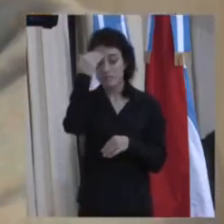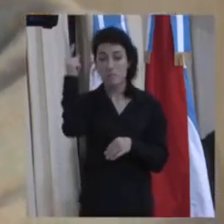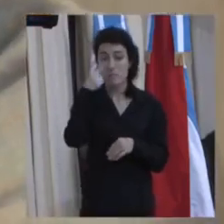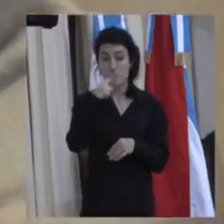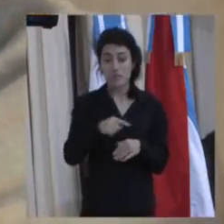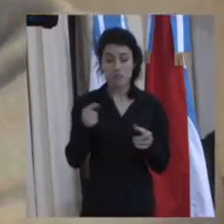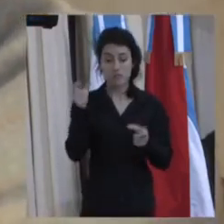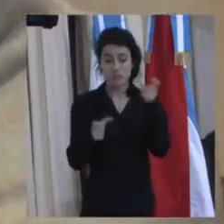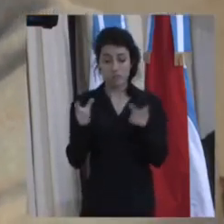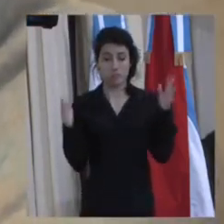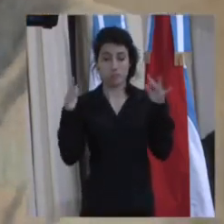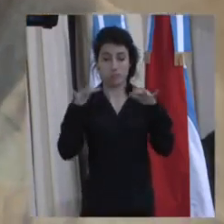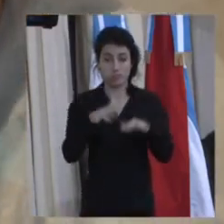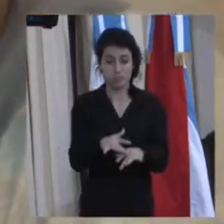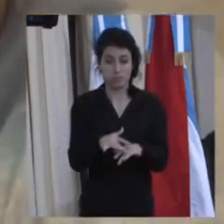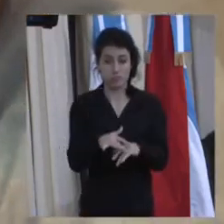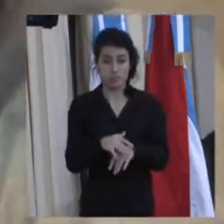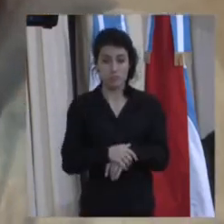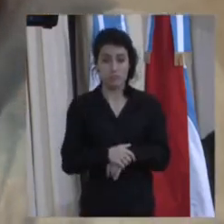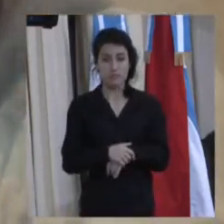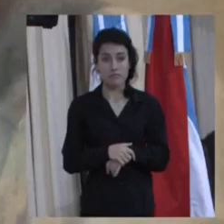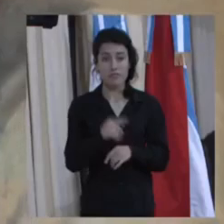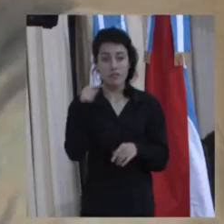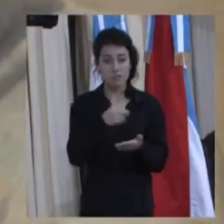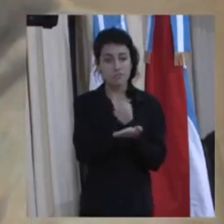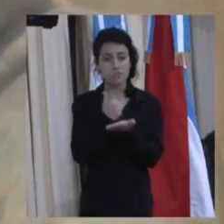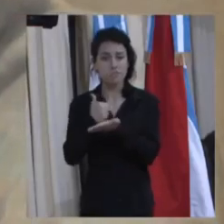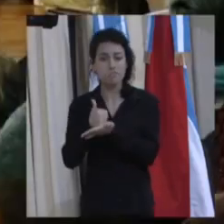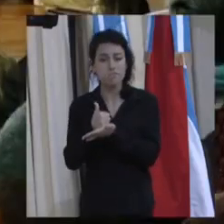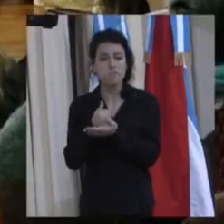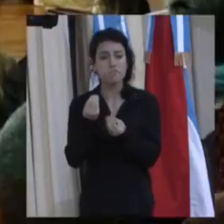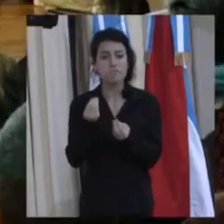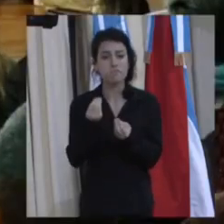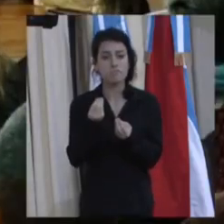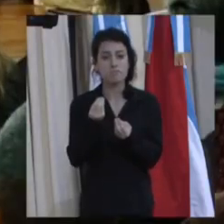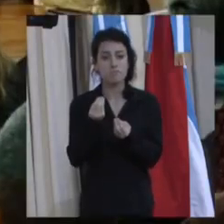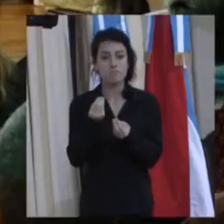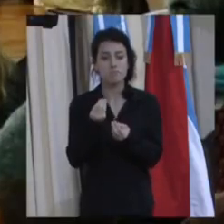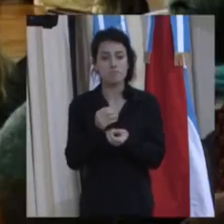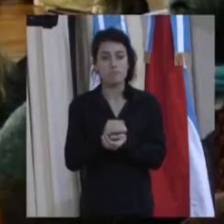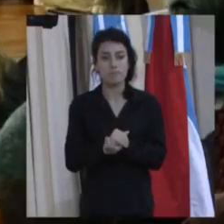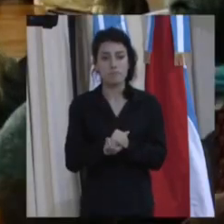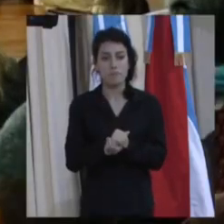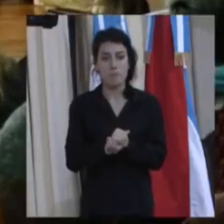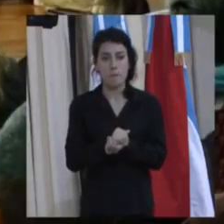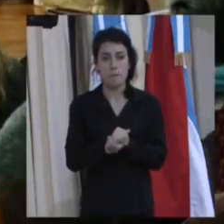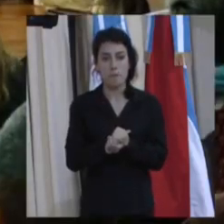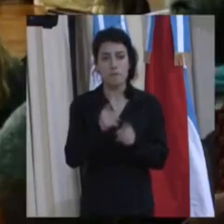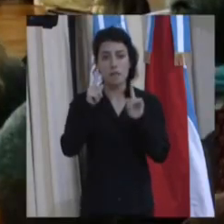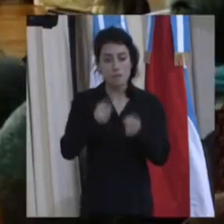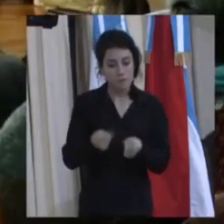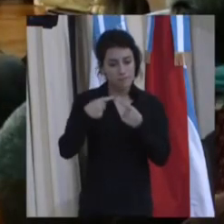podía pensar, bueno, dentro de esa participación, las proporciones de los actores también